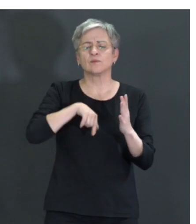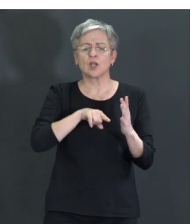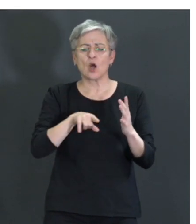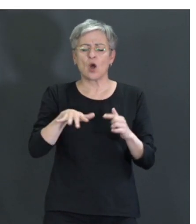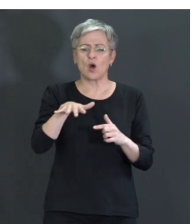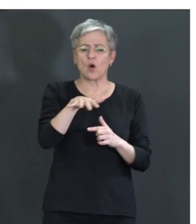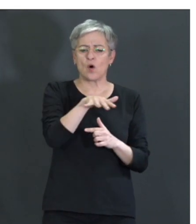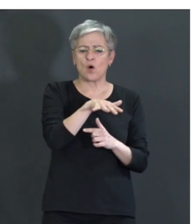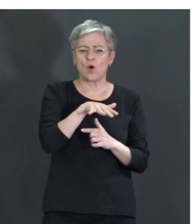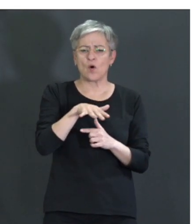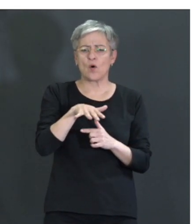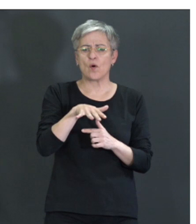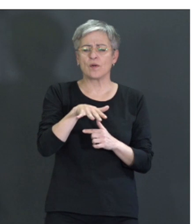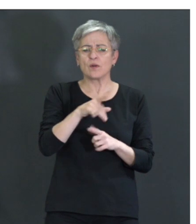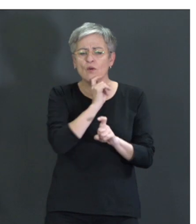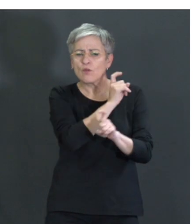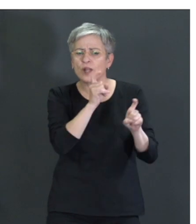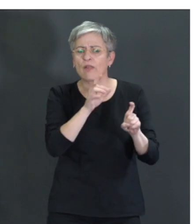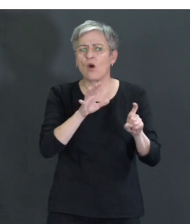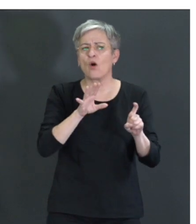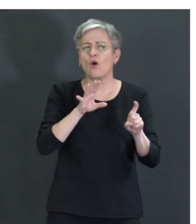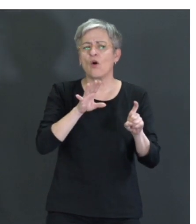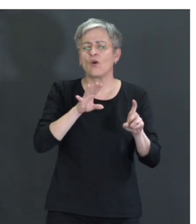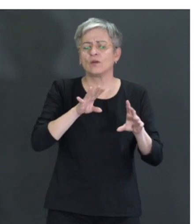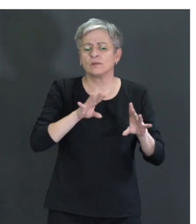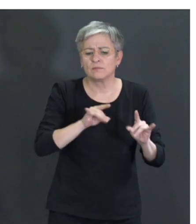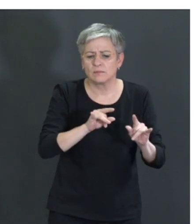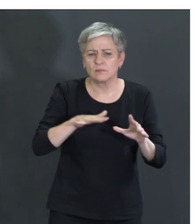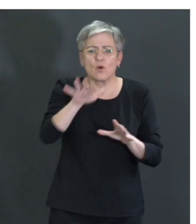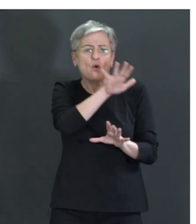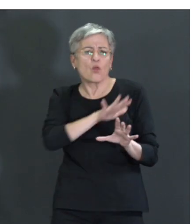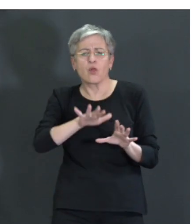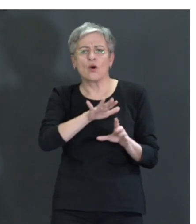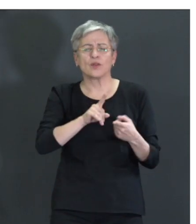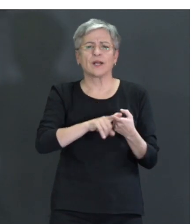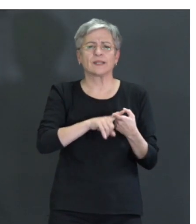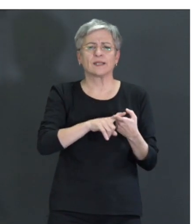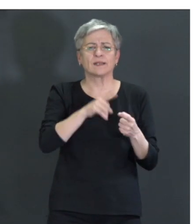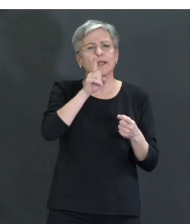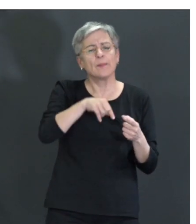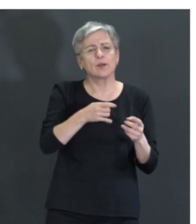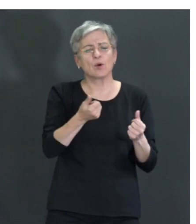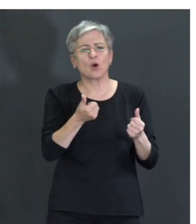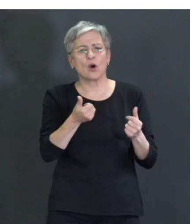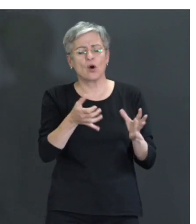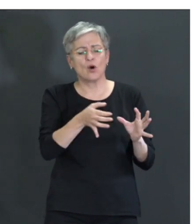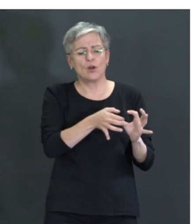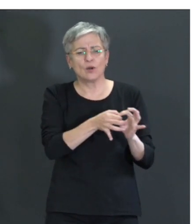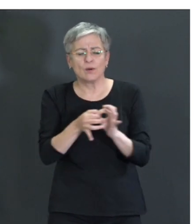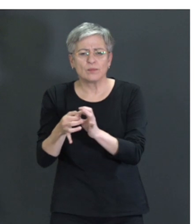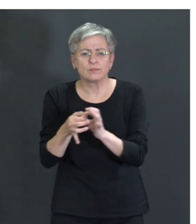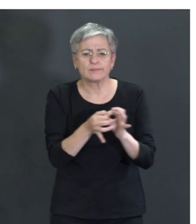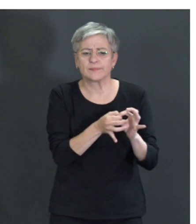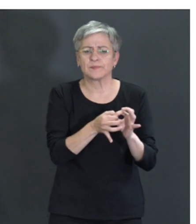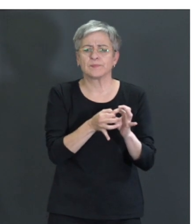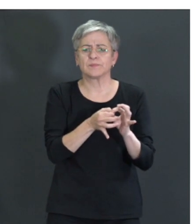poco la fundación, ¿no? Y un poco la relación que tenéis así entre tanto la